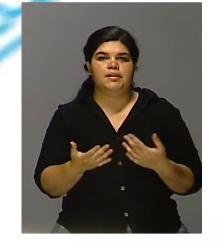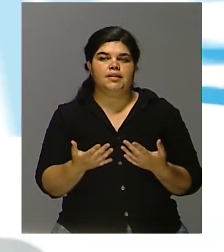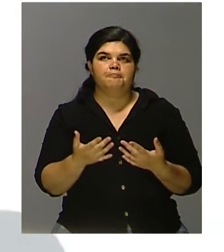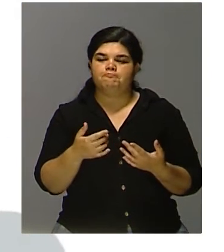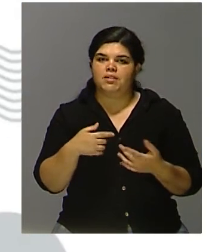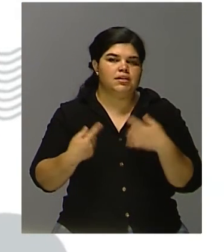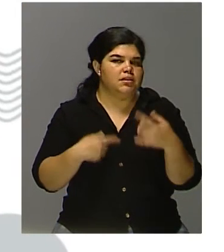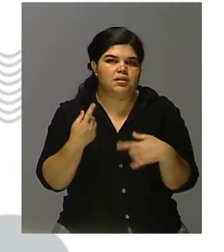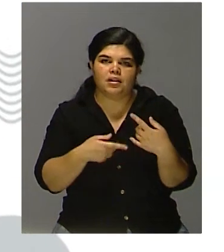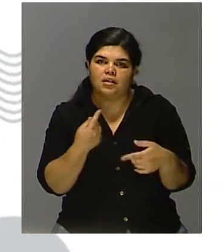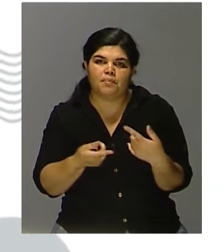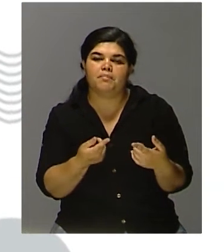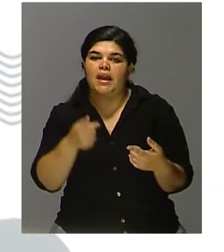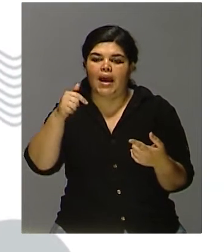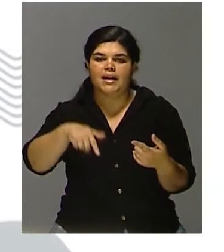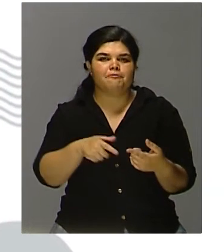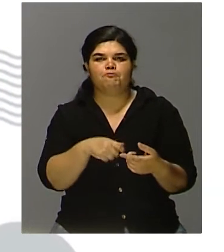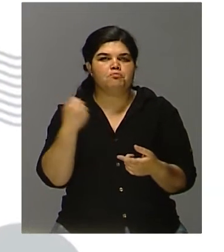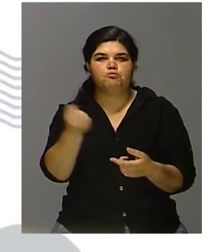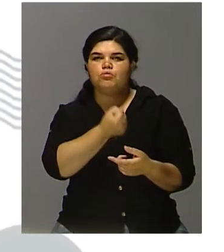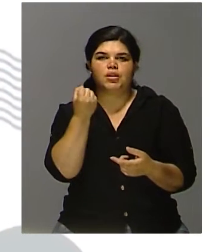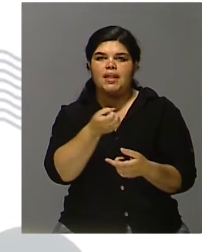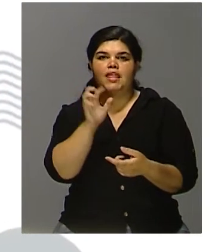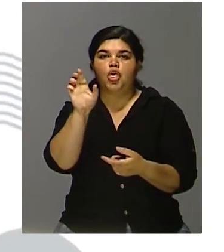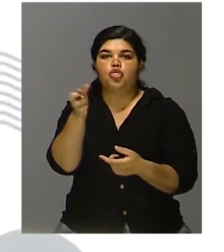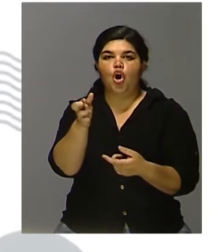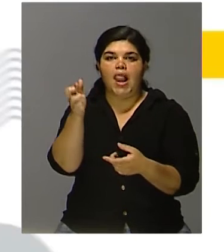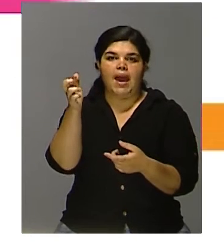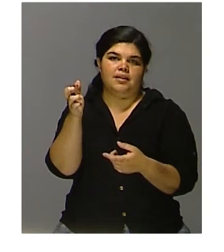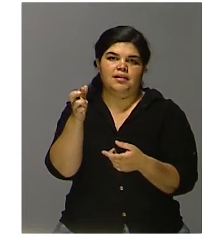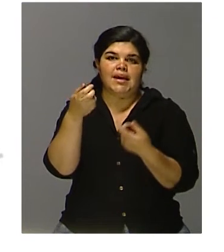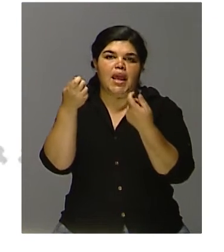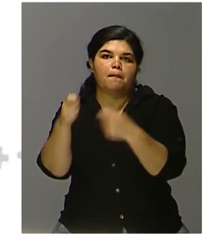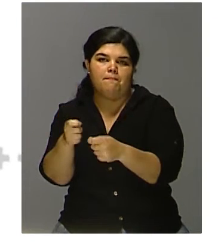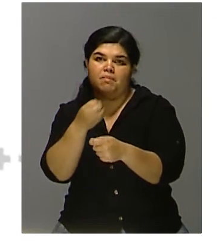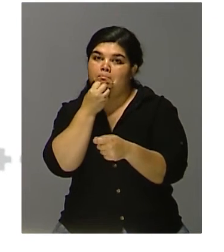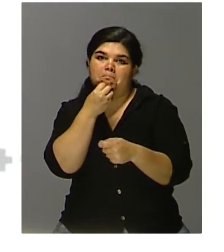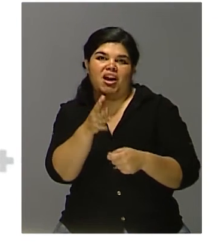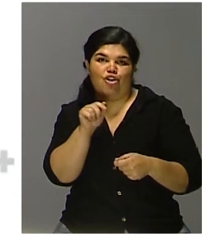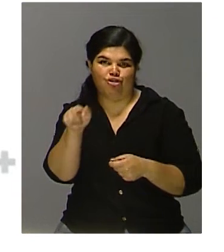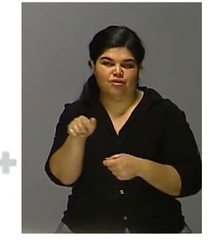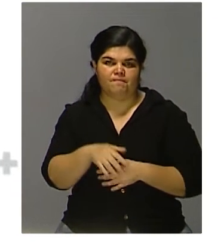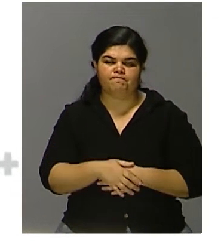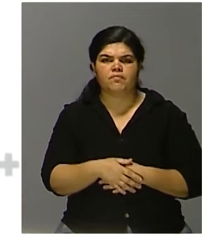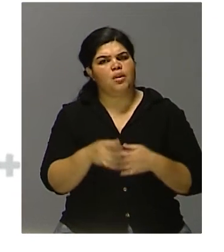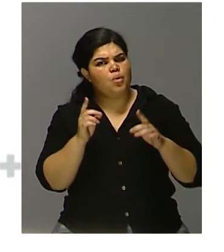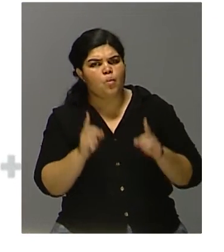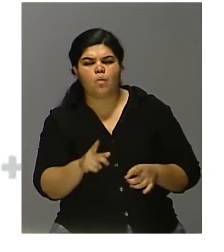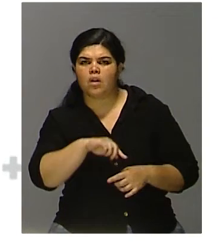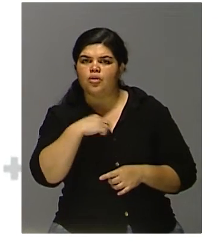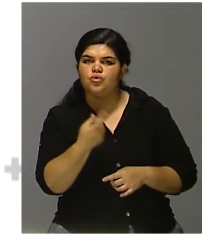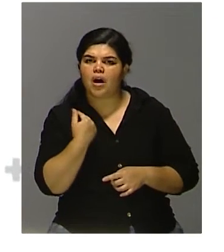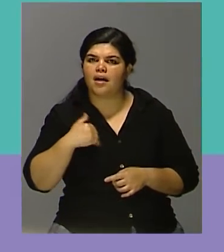que lo mejor es invertir en dólares, digo, a más de uno se lo escucha decir eso, pero también teniendo en cuenta que hay una limitación para comprar